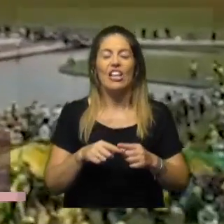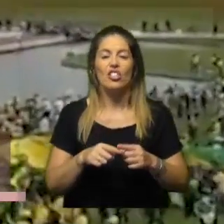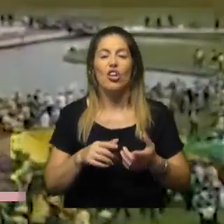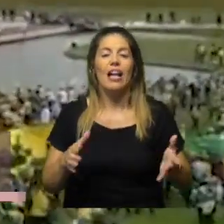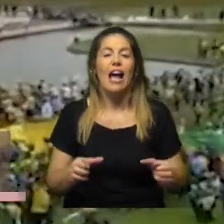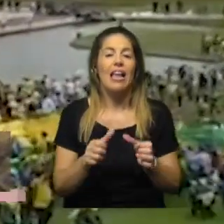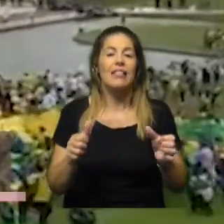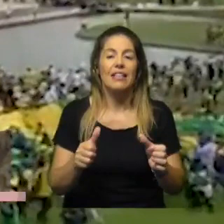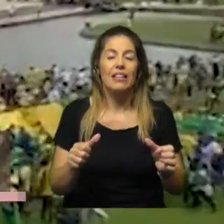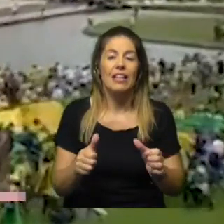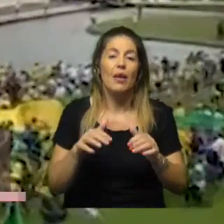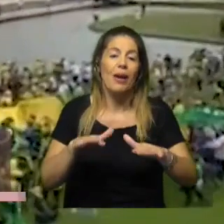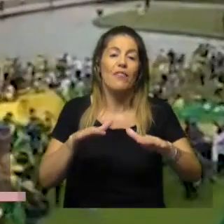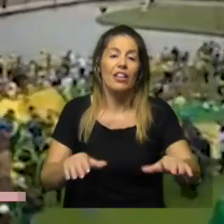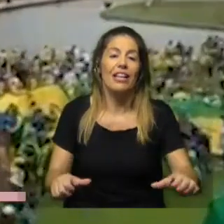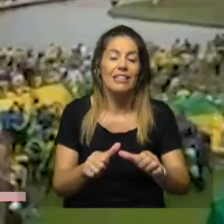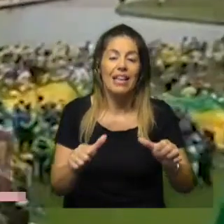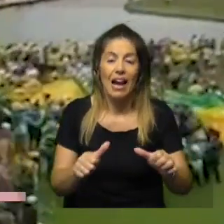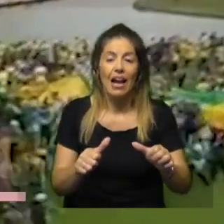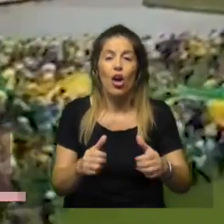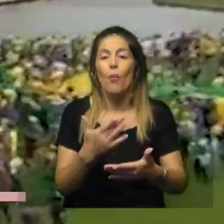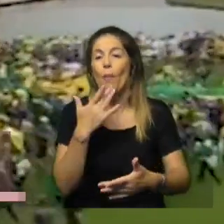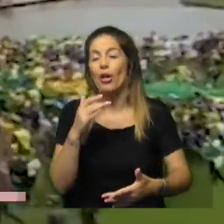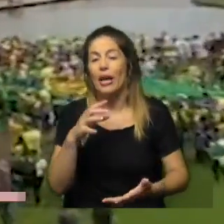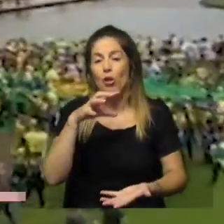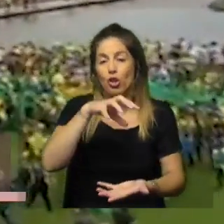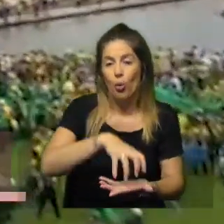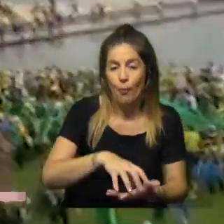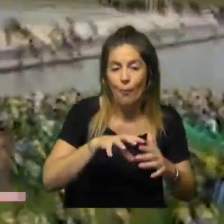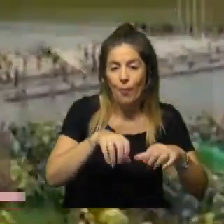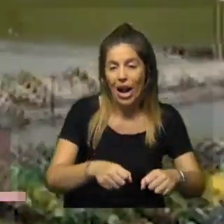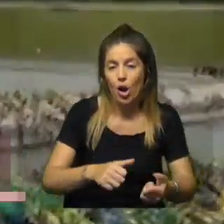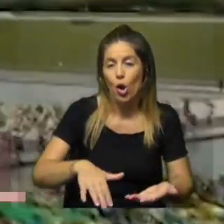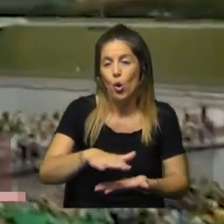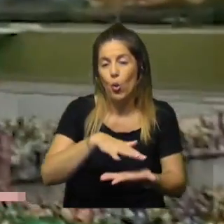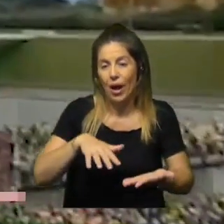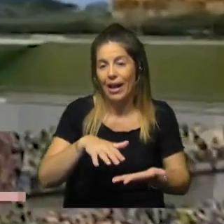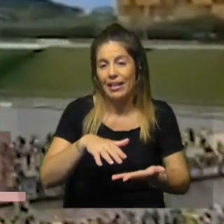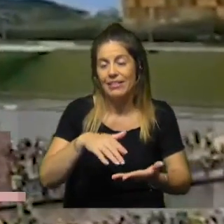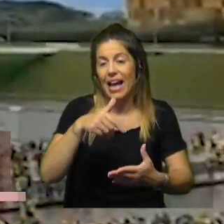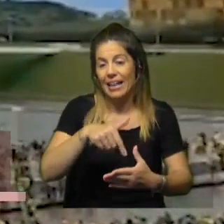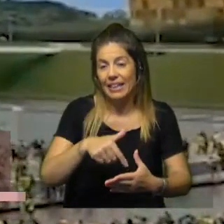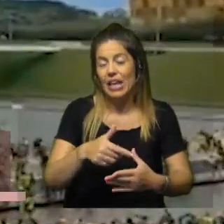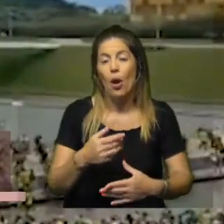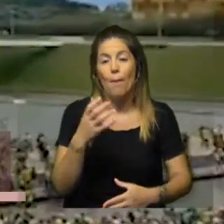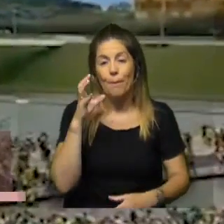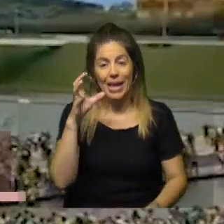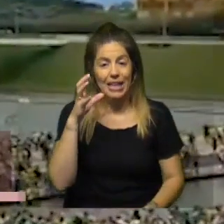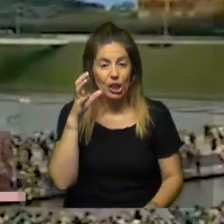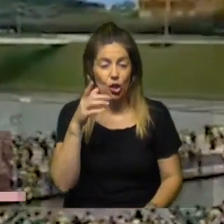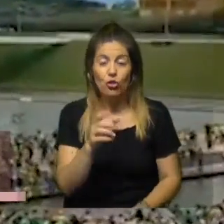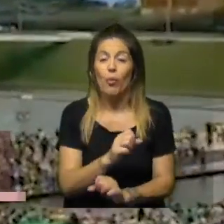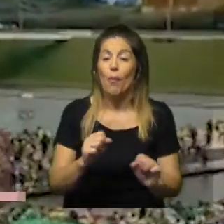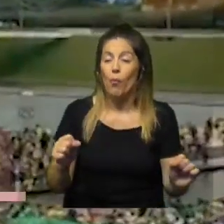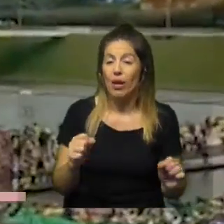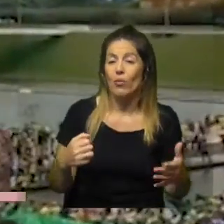actos terroristas, como por ejemplo tomarse las refinerías, que son lugares a donde ustedes saben es muy peligroso, eso uno puede haber